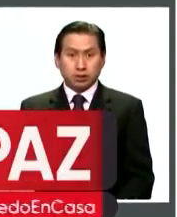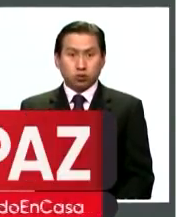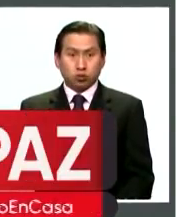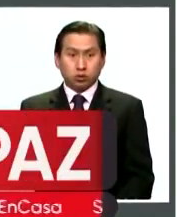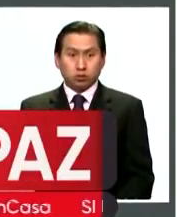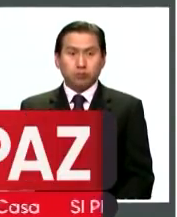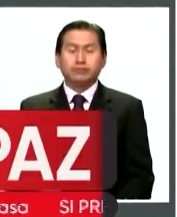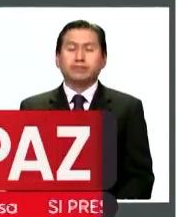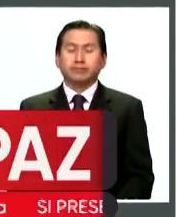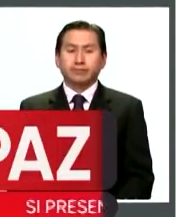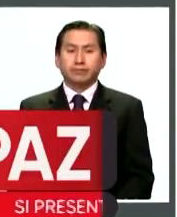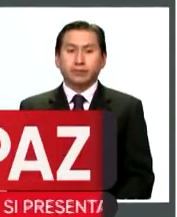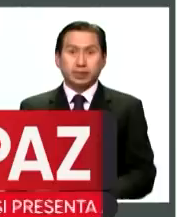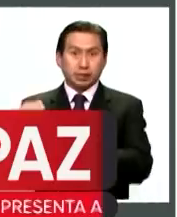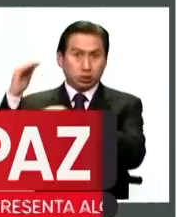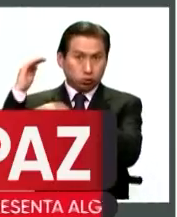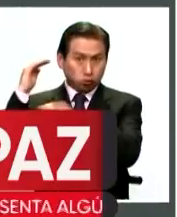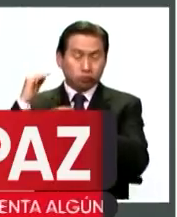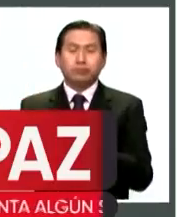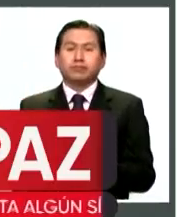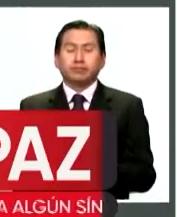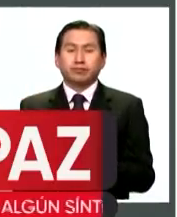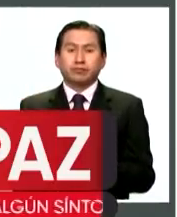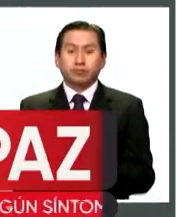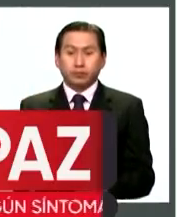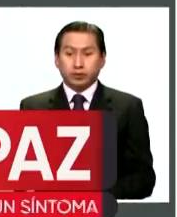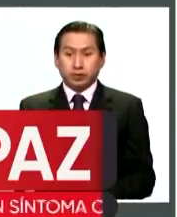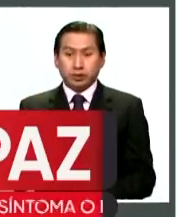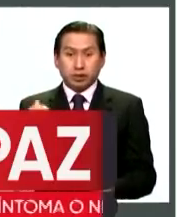274. Santa Cruz,